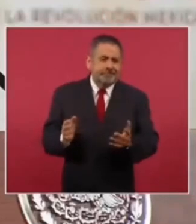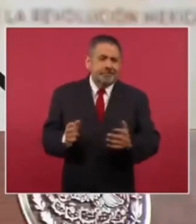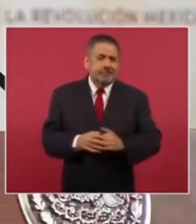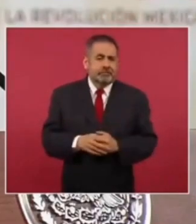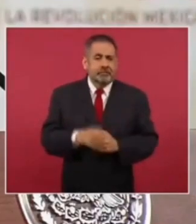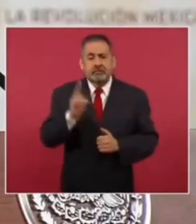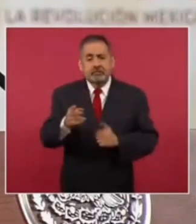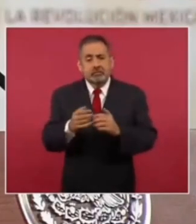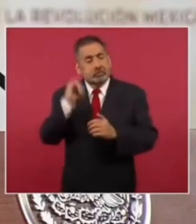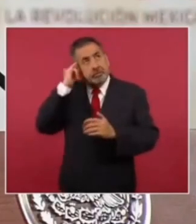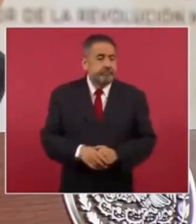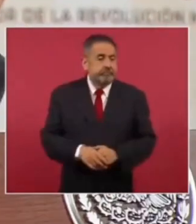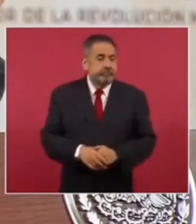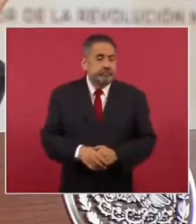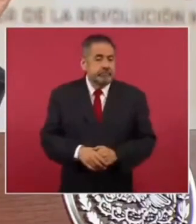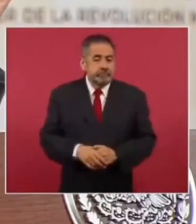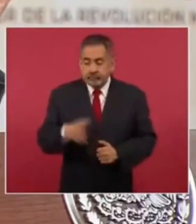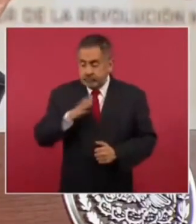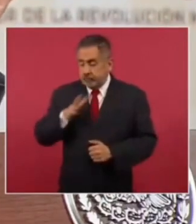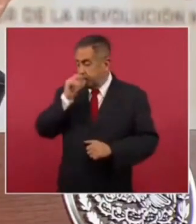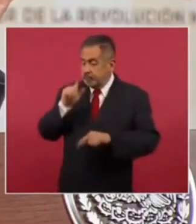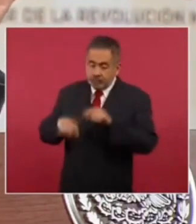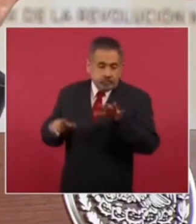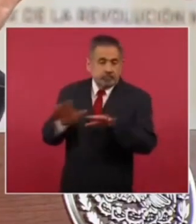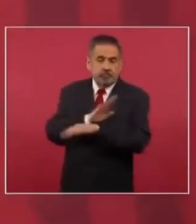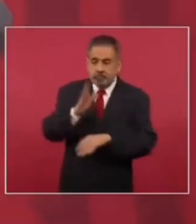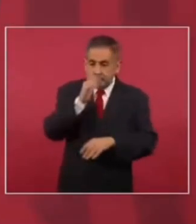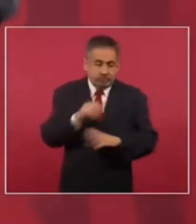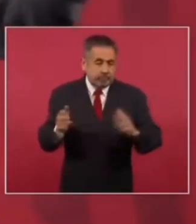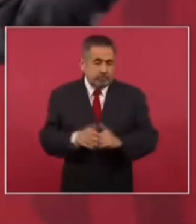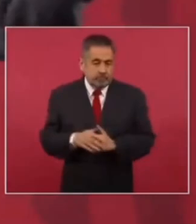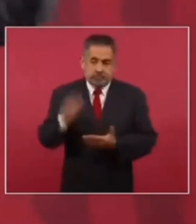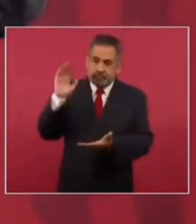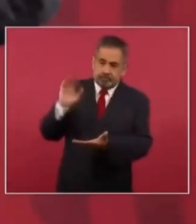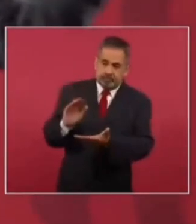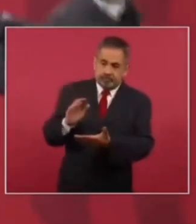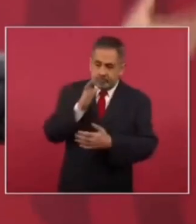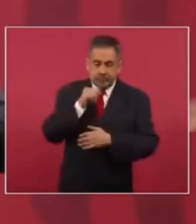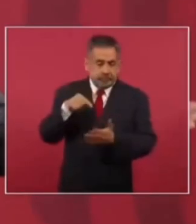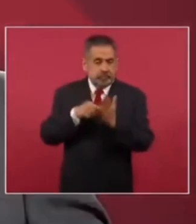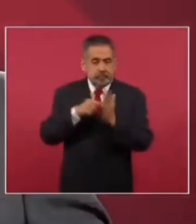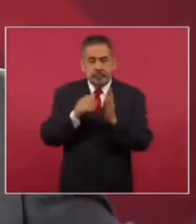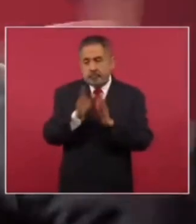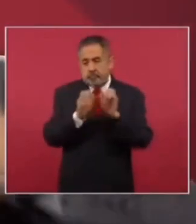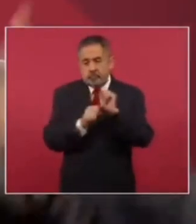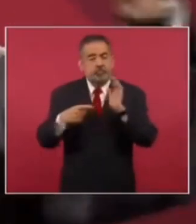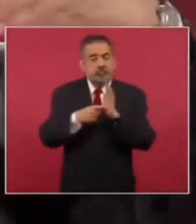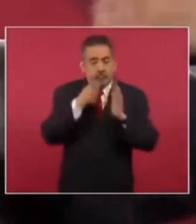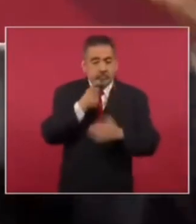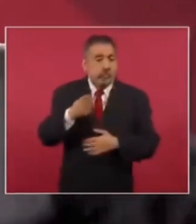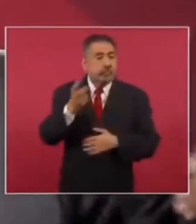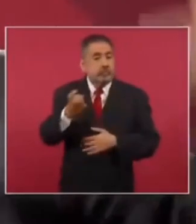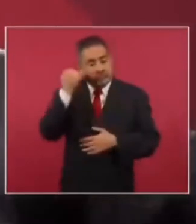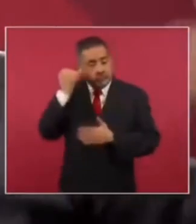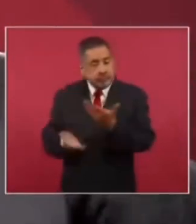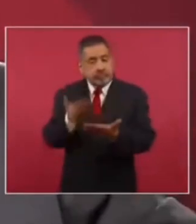El albañil. Así es, amigos y amigas. Ya vimos cómo el presidente, de forma irónica,